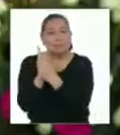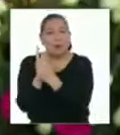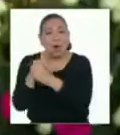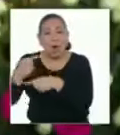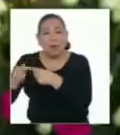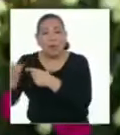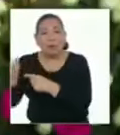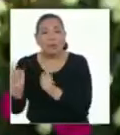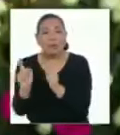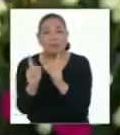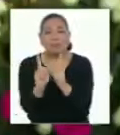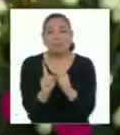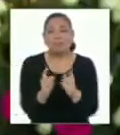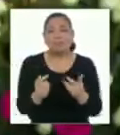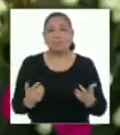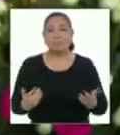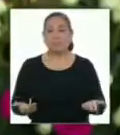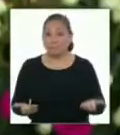otro.